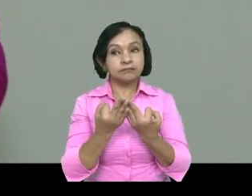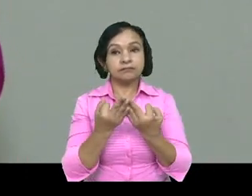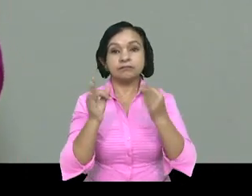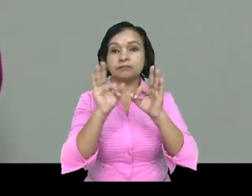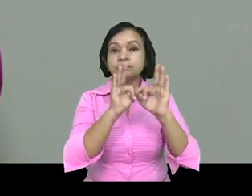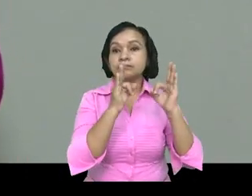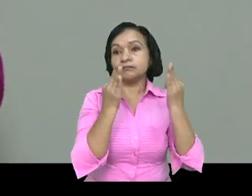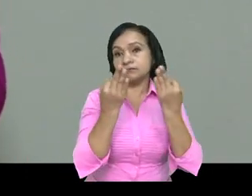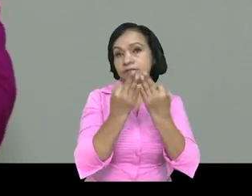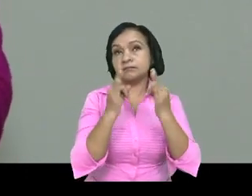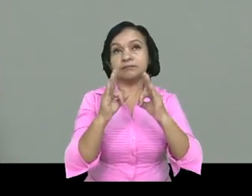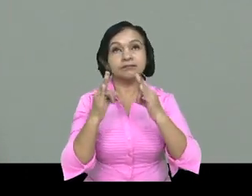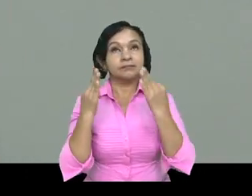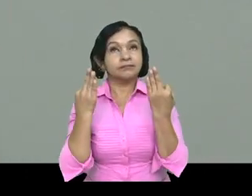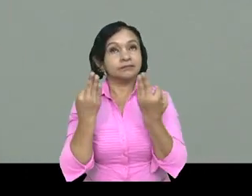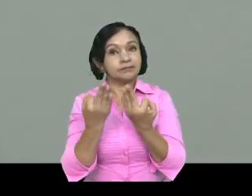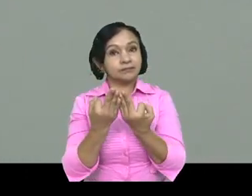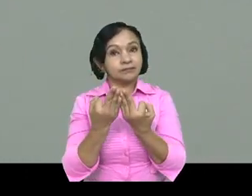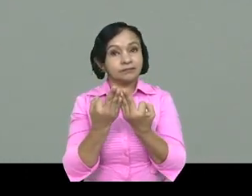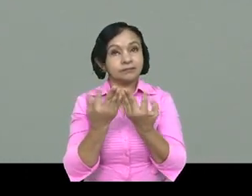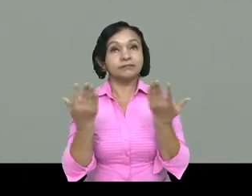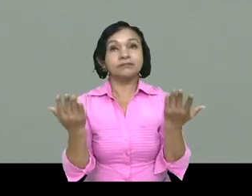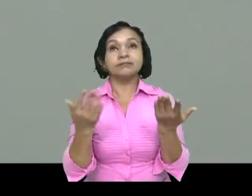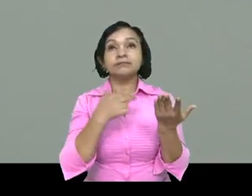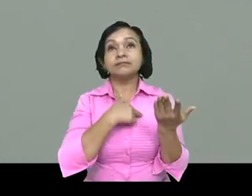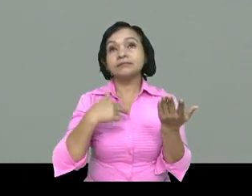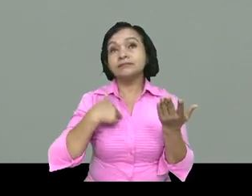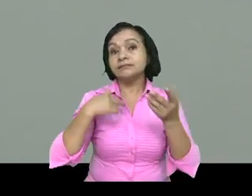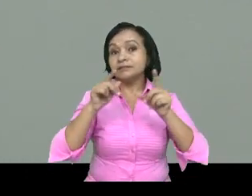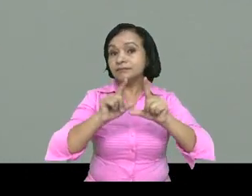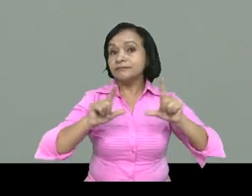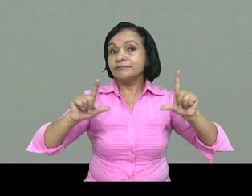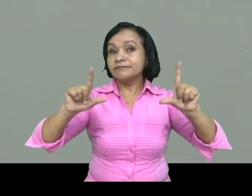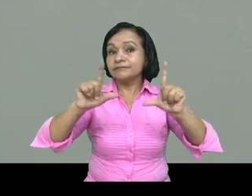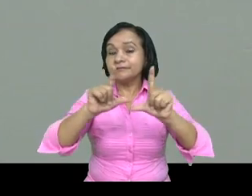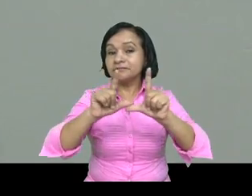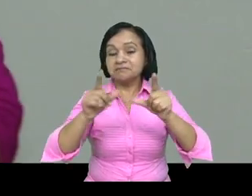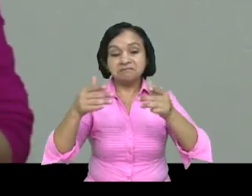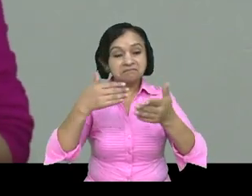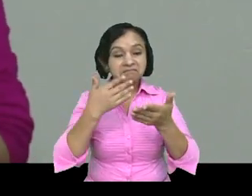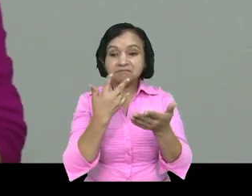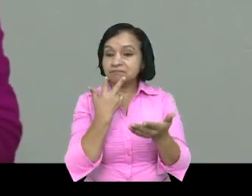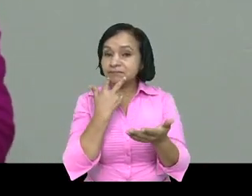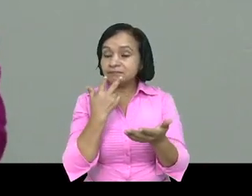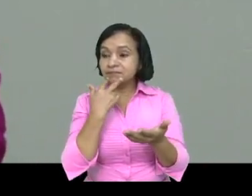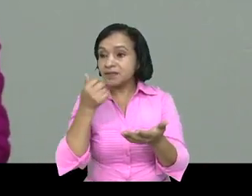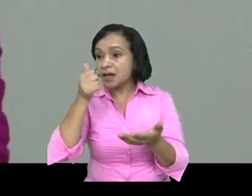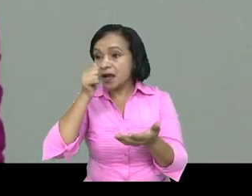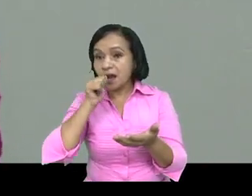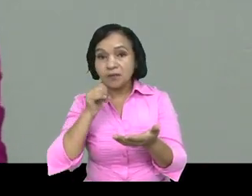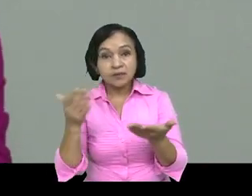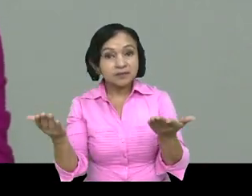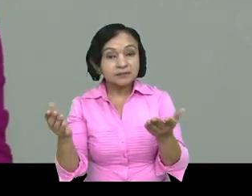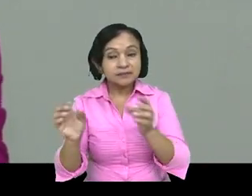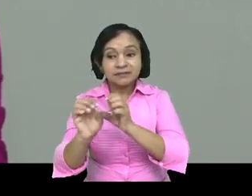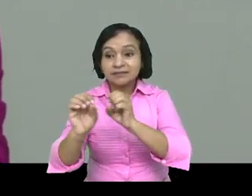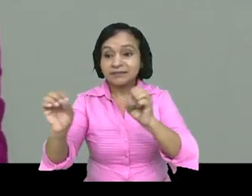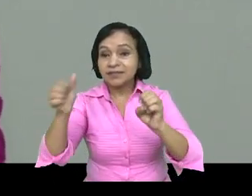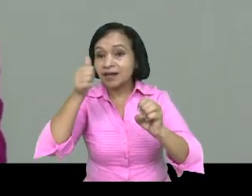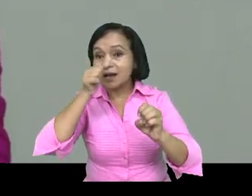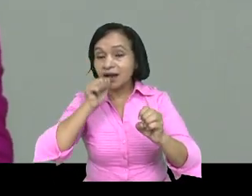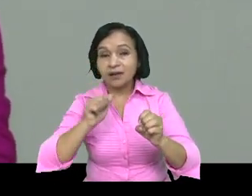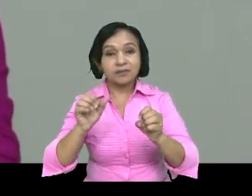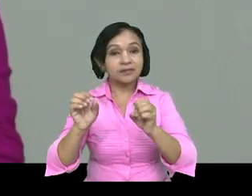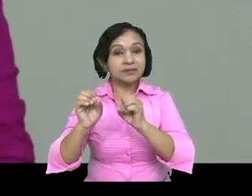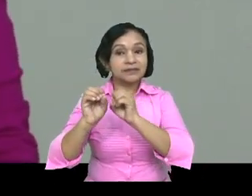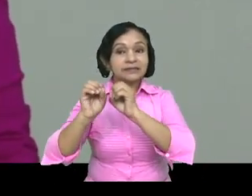familias, cuando están en una situación, en un escenario en el que no tienen acceso ni siquiera a agua potable, es que a veces